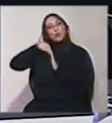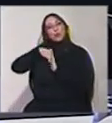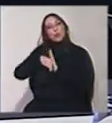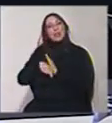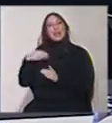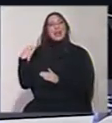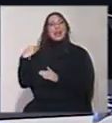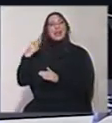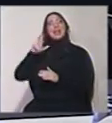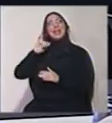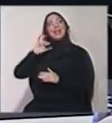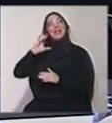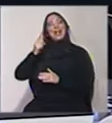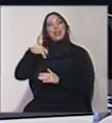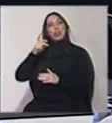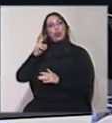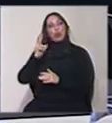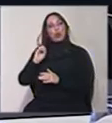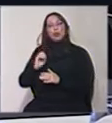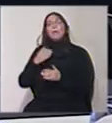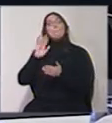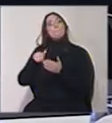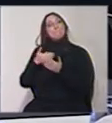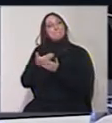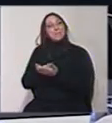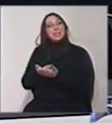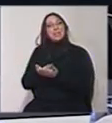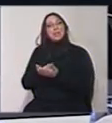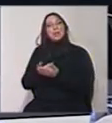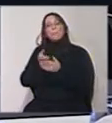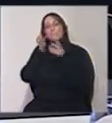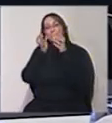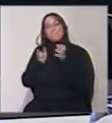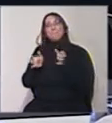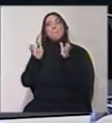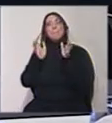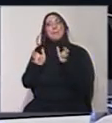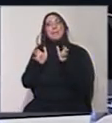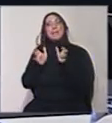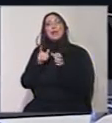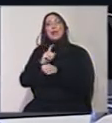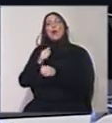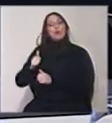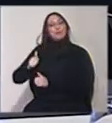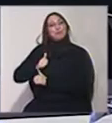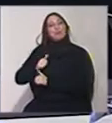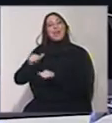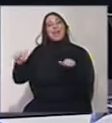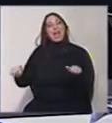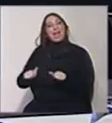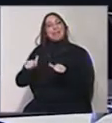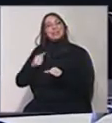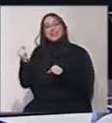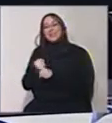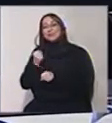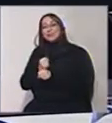general Licandro, que planteaba el enorme peligro que significan las Fuerzas Armadas realizando